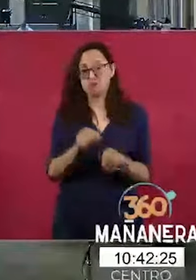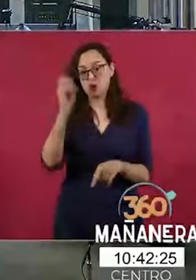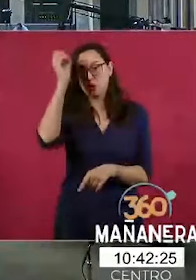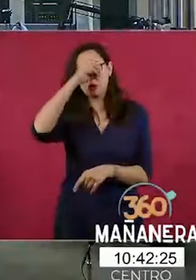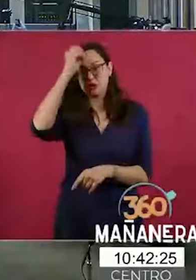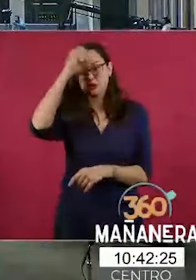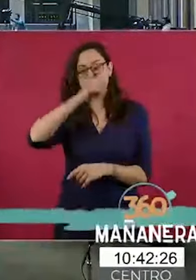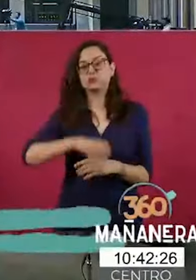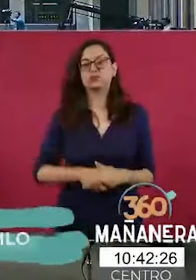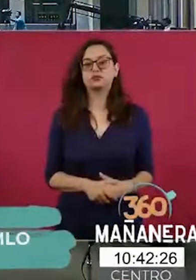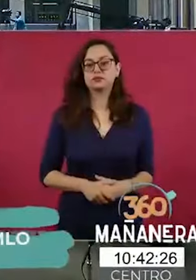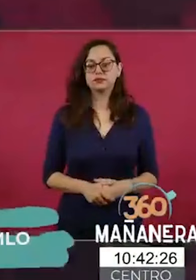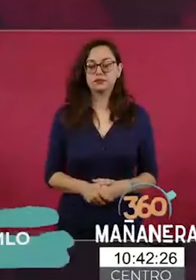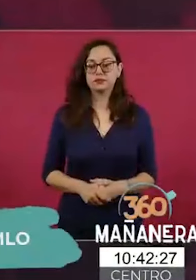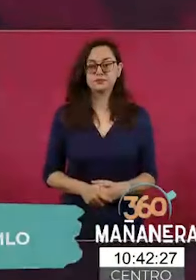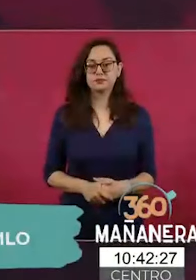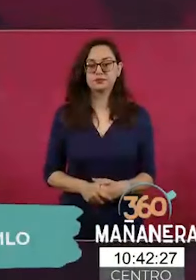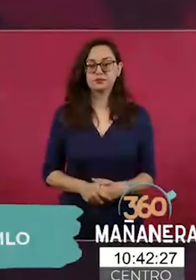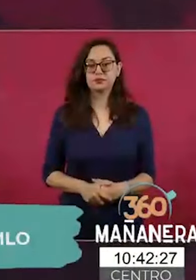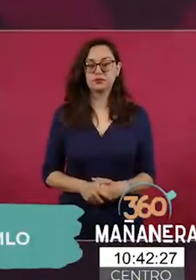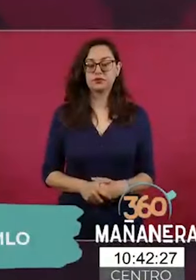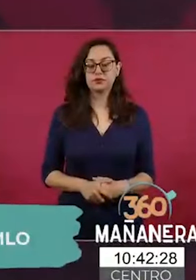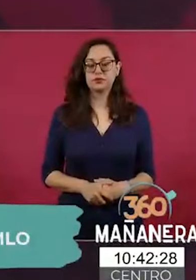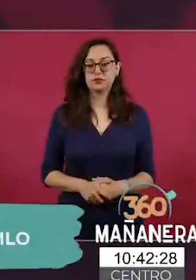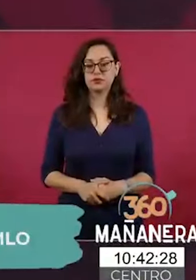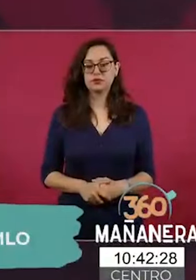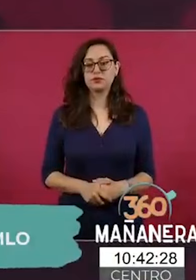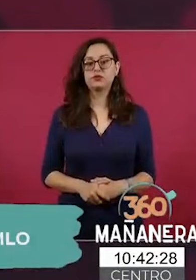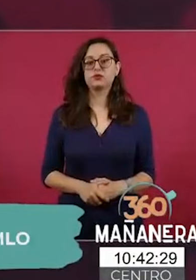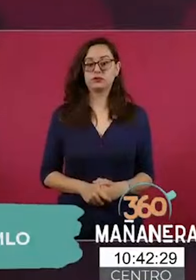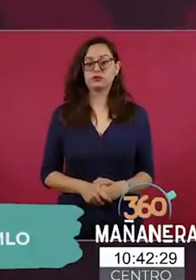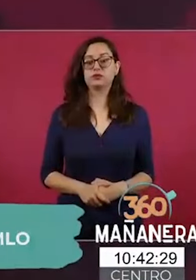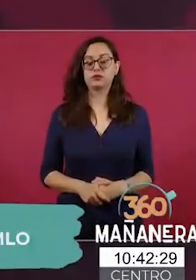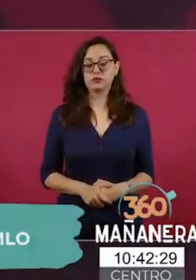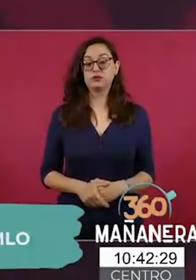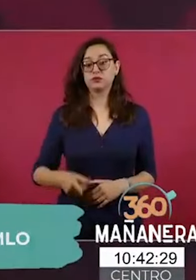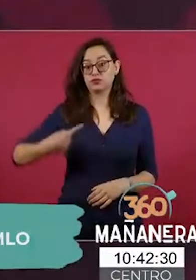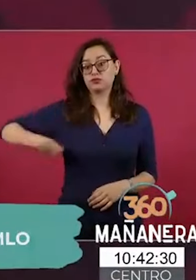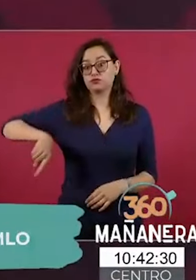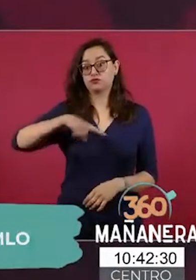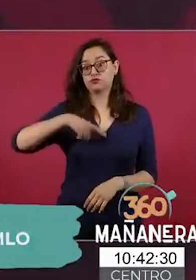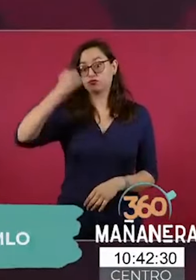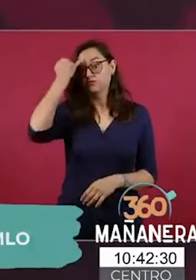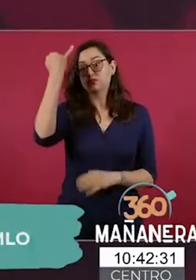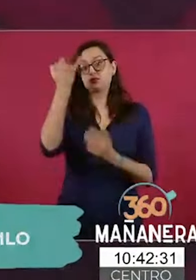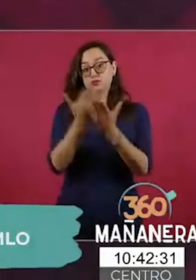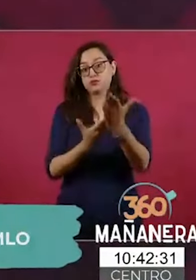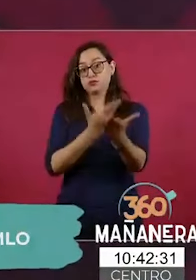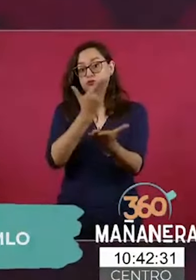Esperemos que se apruebe la iniciativa de reforma